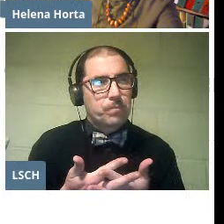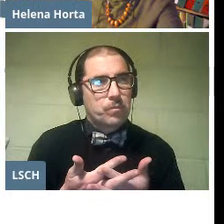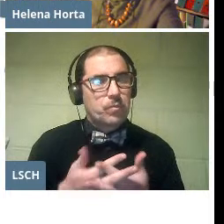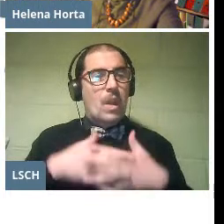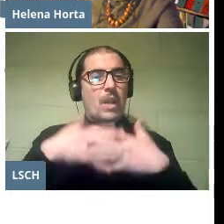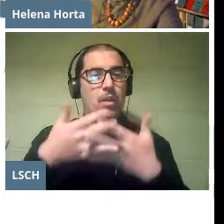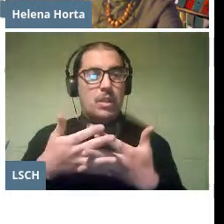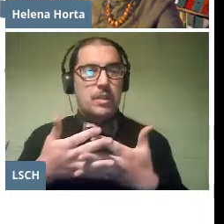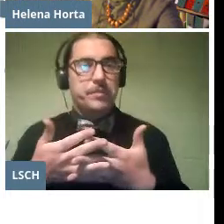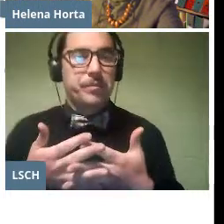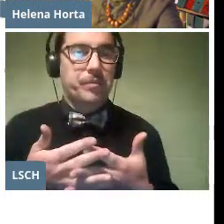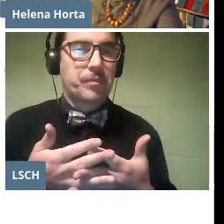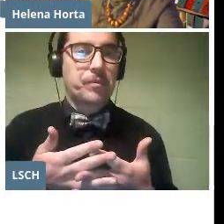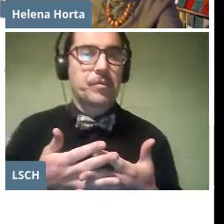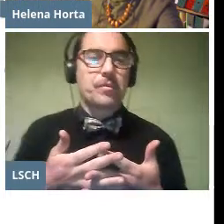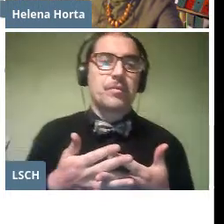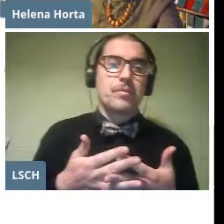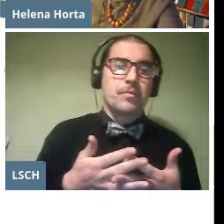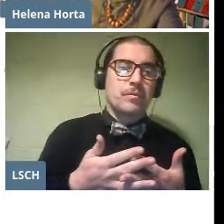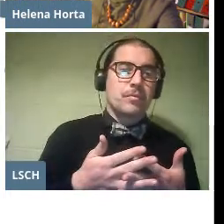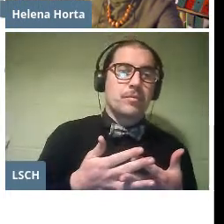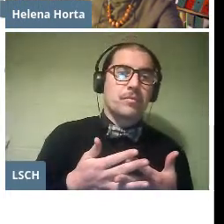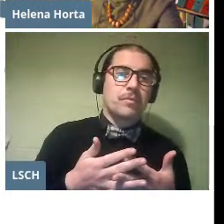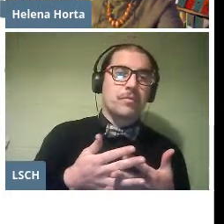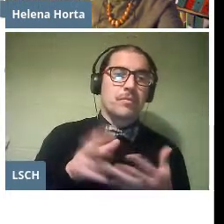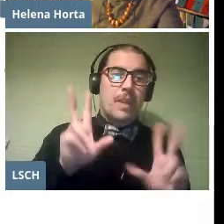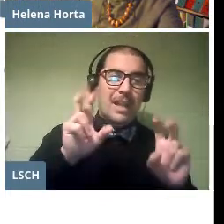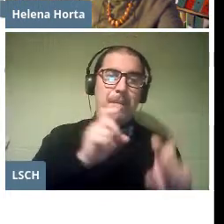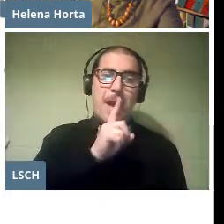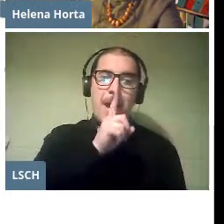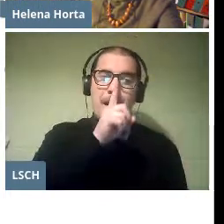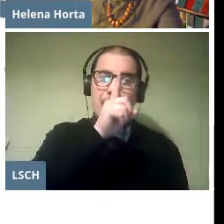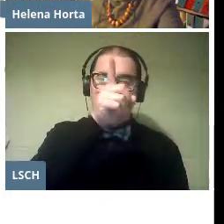Entonces, todo esto se encuentra lo ritual.